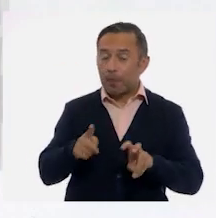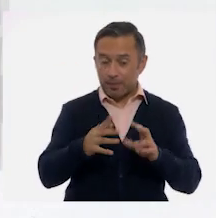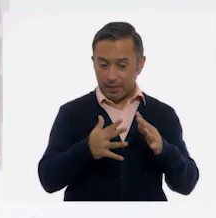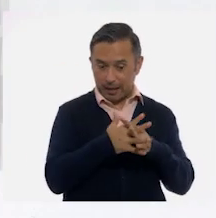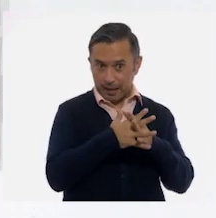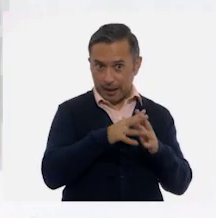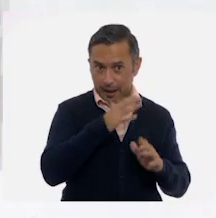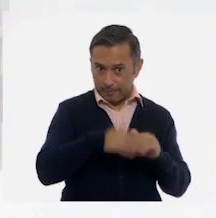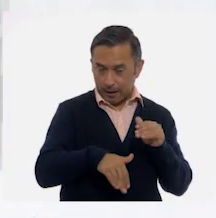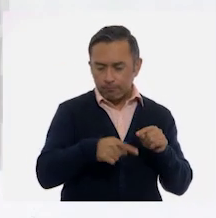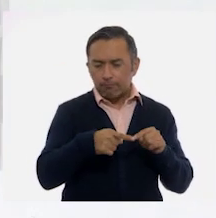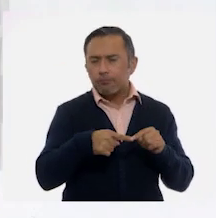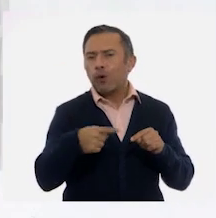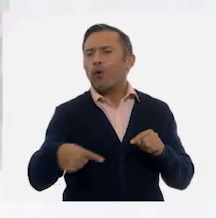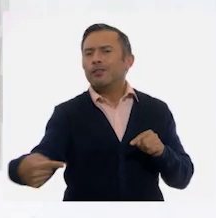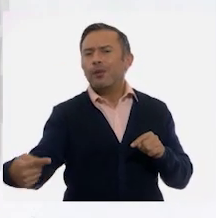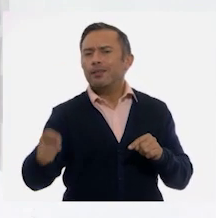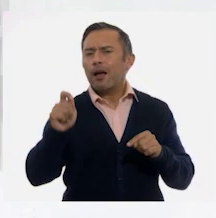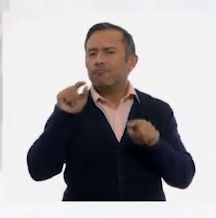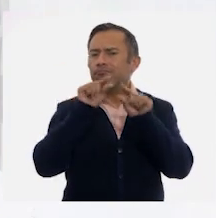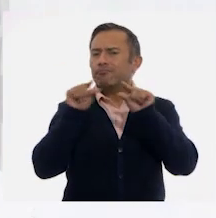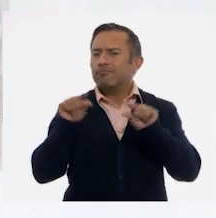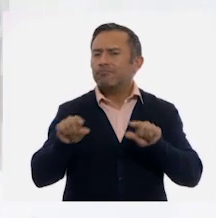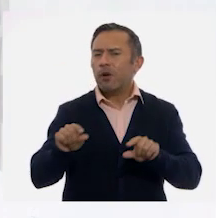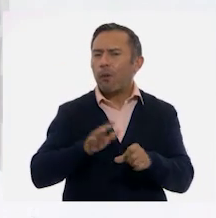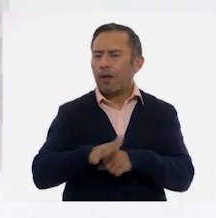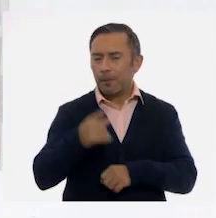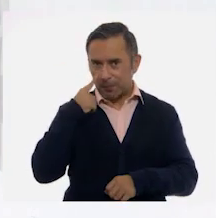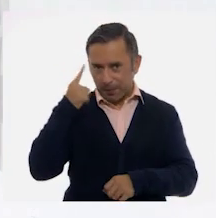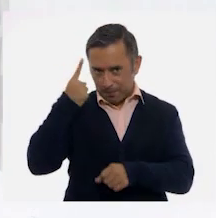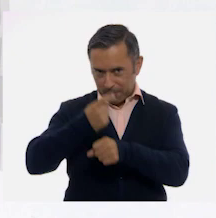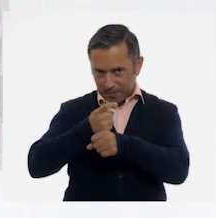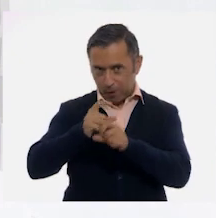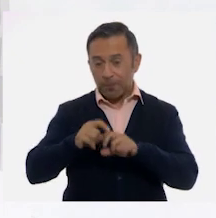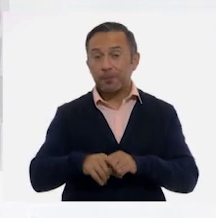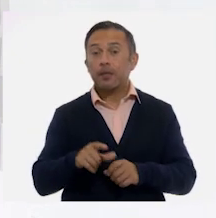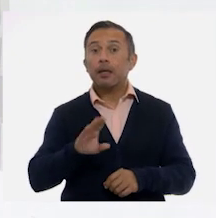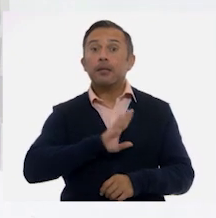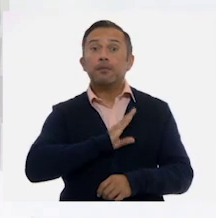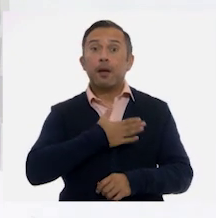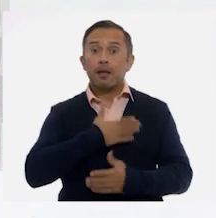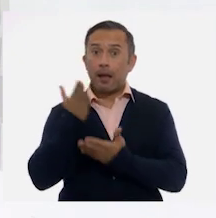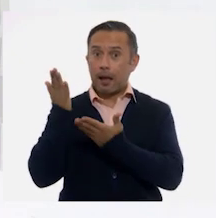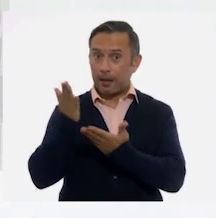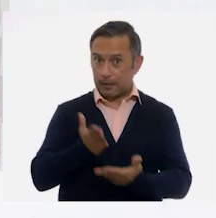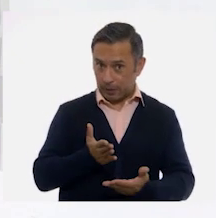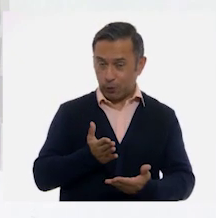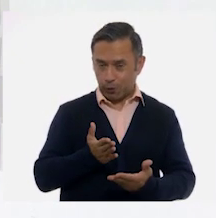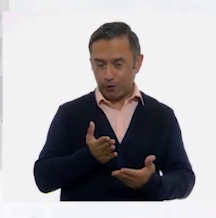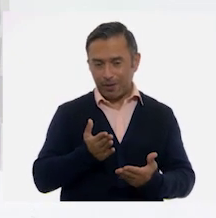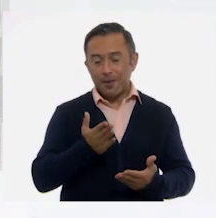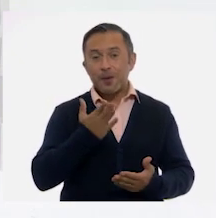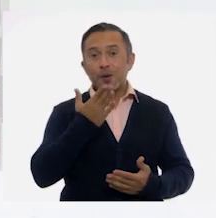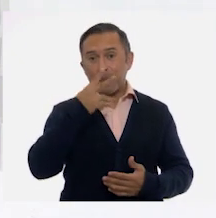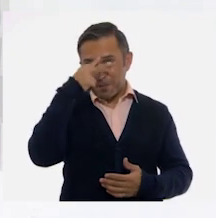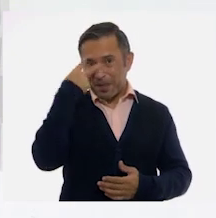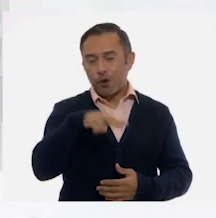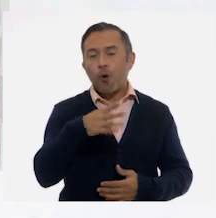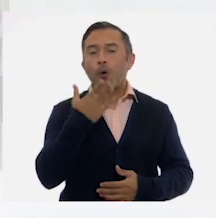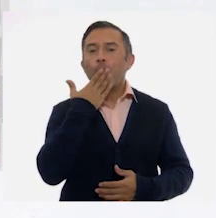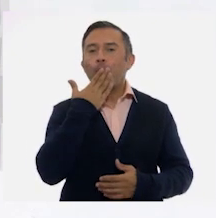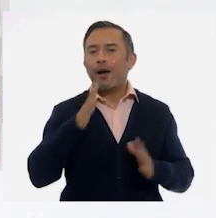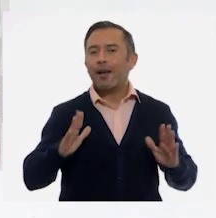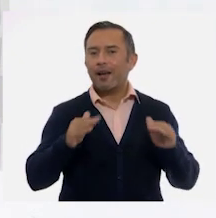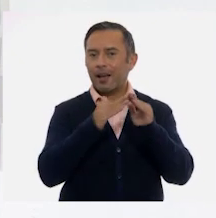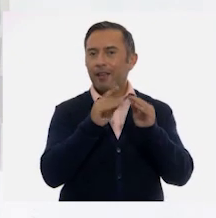con gusto. Bueno, fue a la llegada de los españoles y la conquista de México-Tenochtitlán, tuvo varias consecuencias.